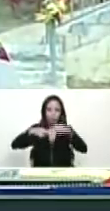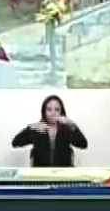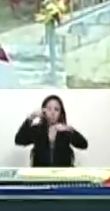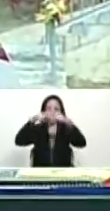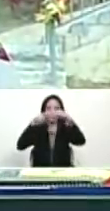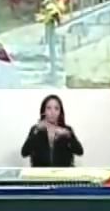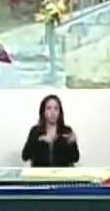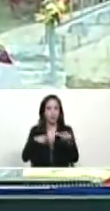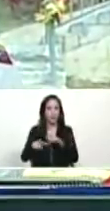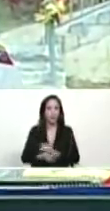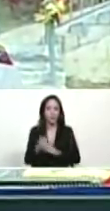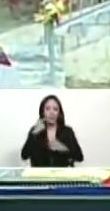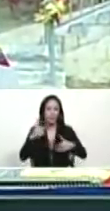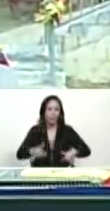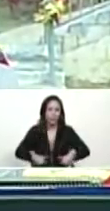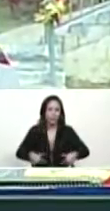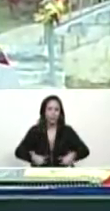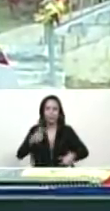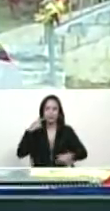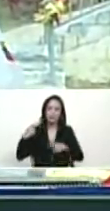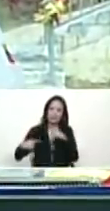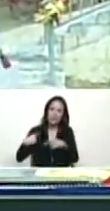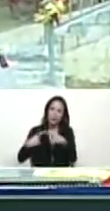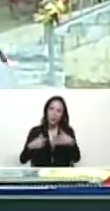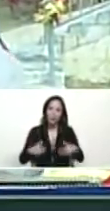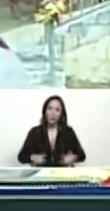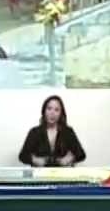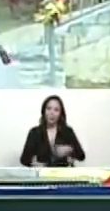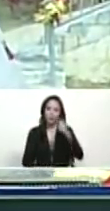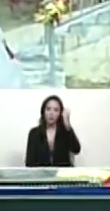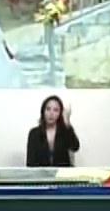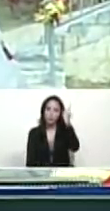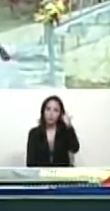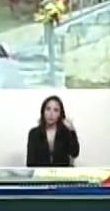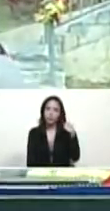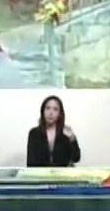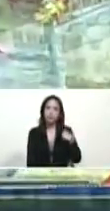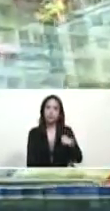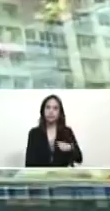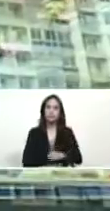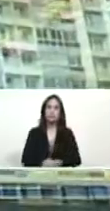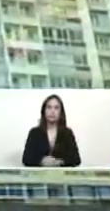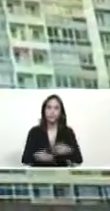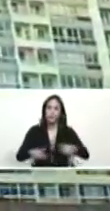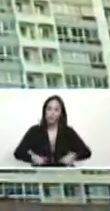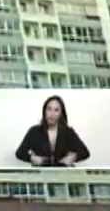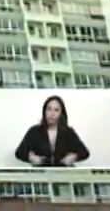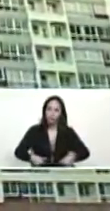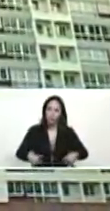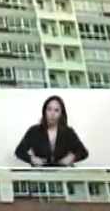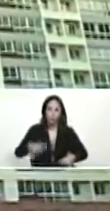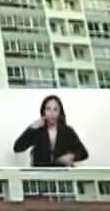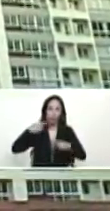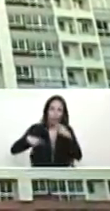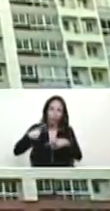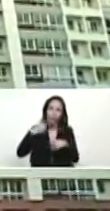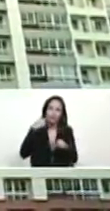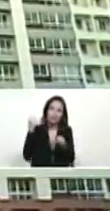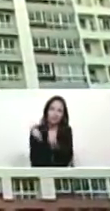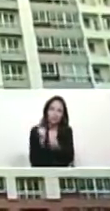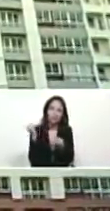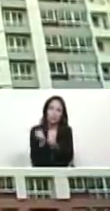Hay que ver el esfuerzo que hacemos, que hace nuestro pueblo, que hace la clase